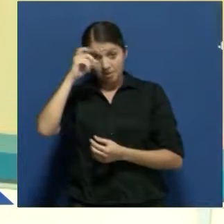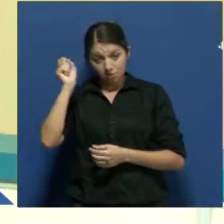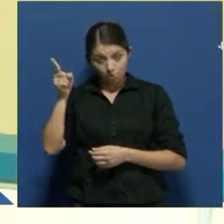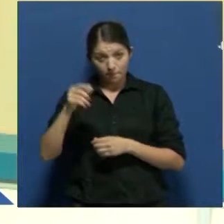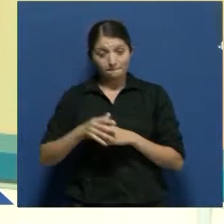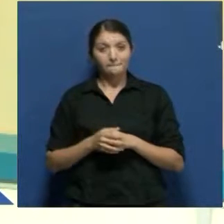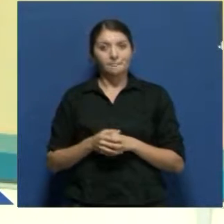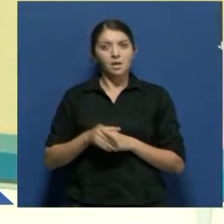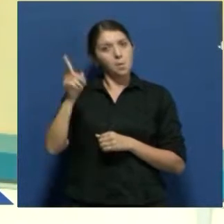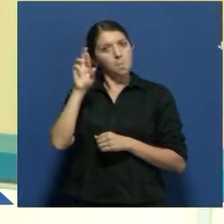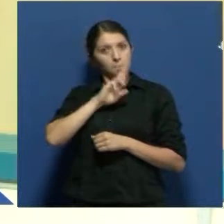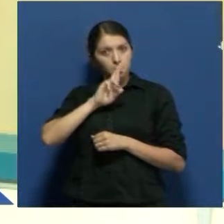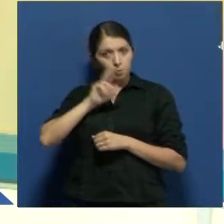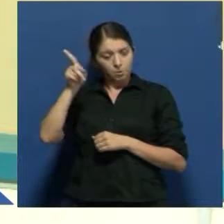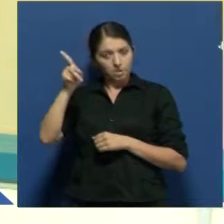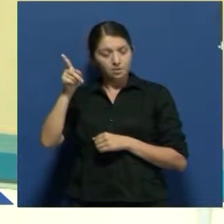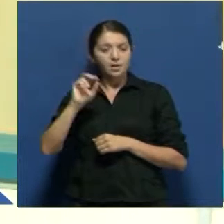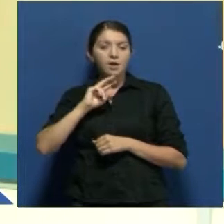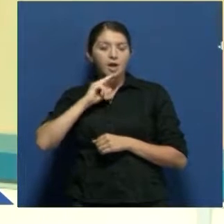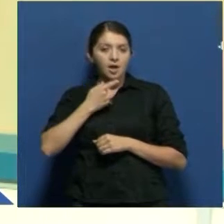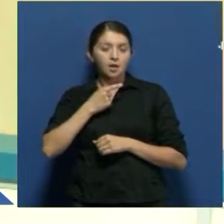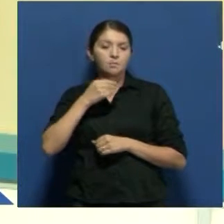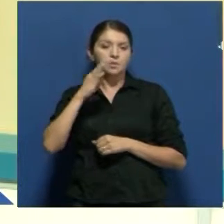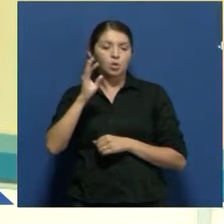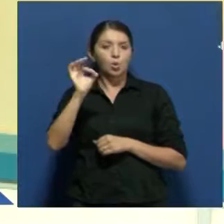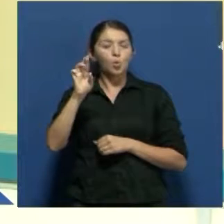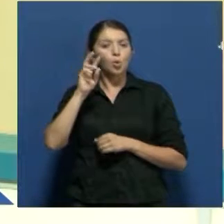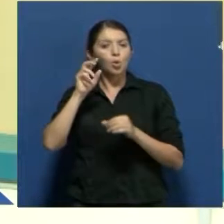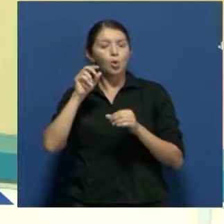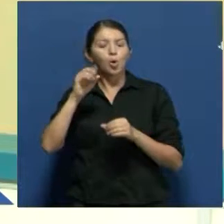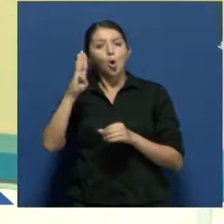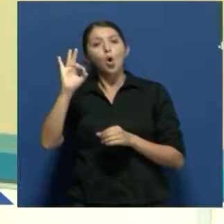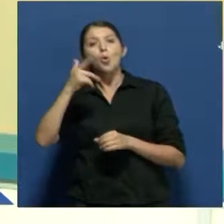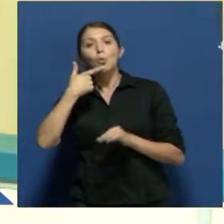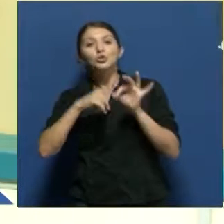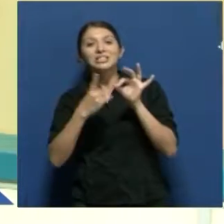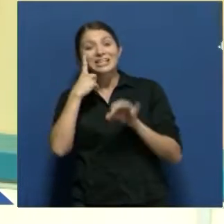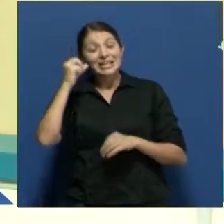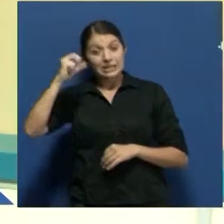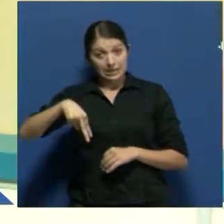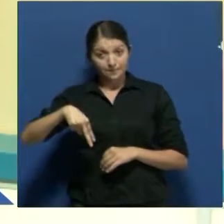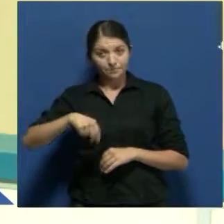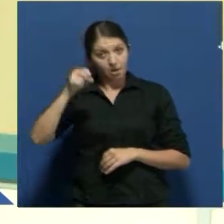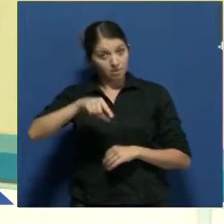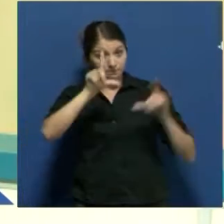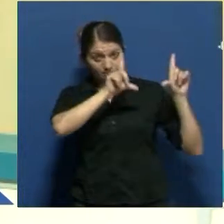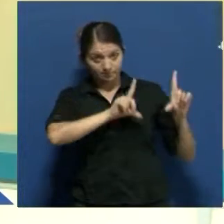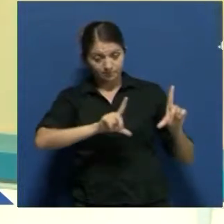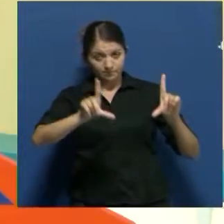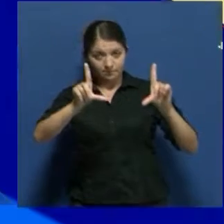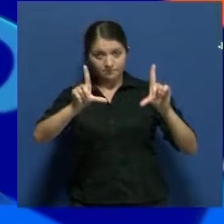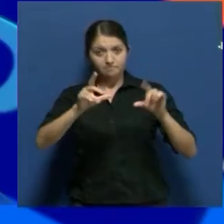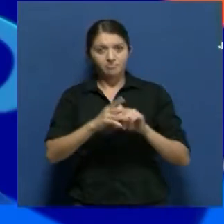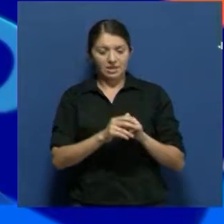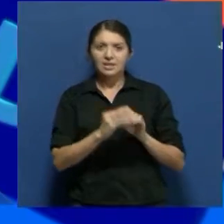en lo concursal, que es Gabriela Bosquín, y aquí va con nuestra placa de hoy, así inauguramos estos APD